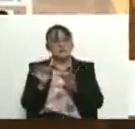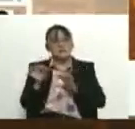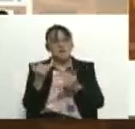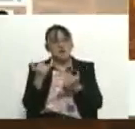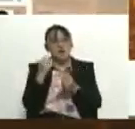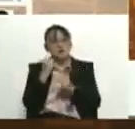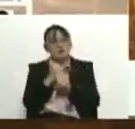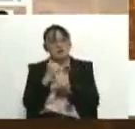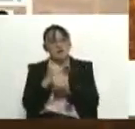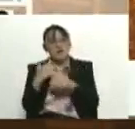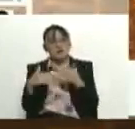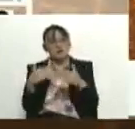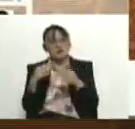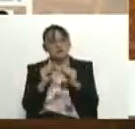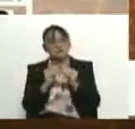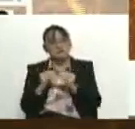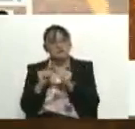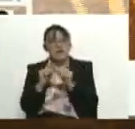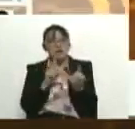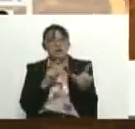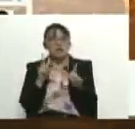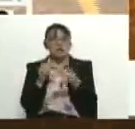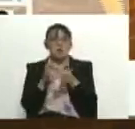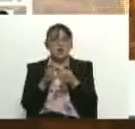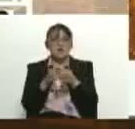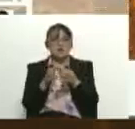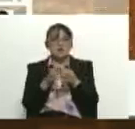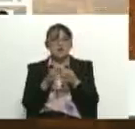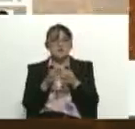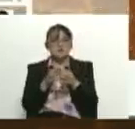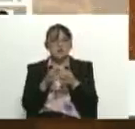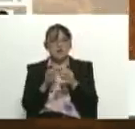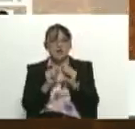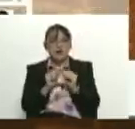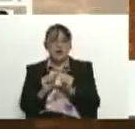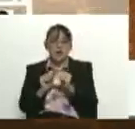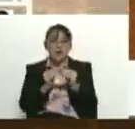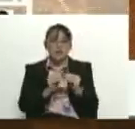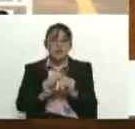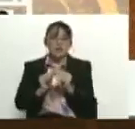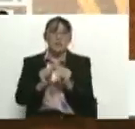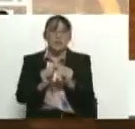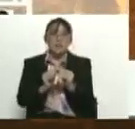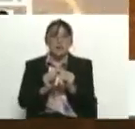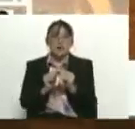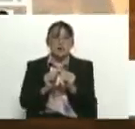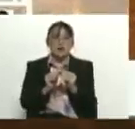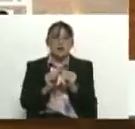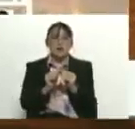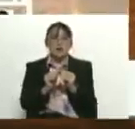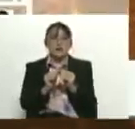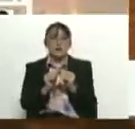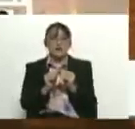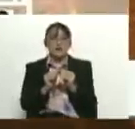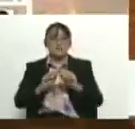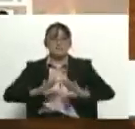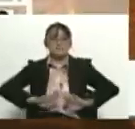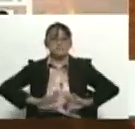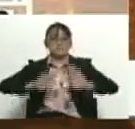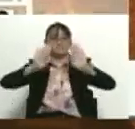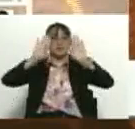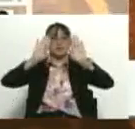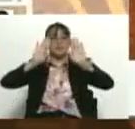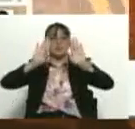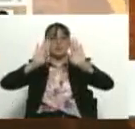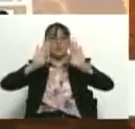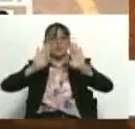está trabajando ya están los equipos presentes para restaurar esa ese pequeño fragmento del muro que que